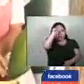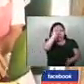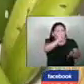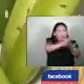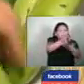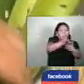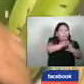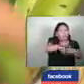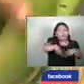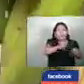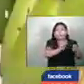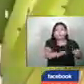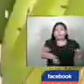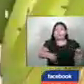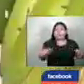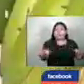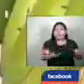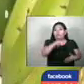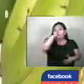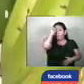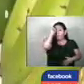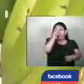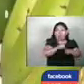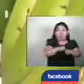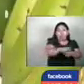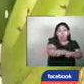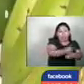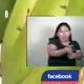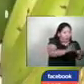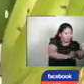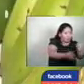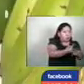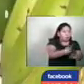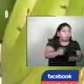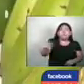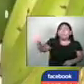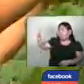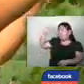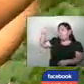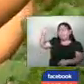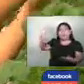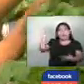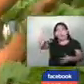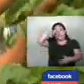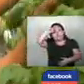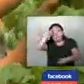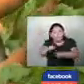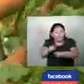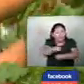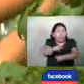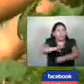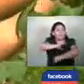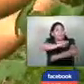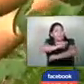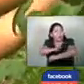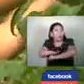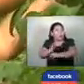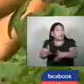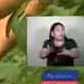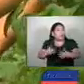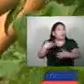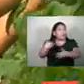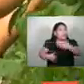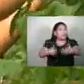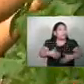soberanía alimentaria. Así fue como algunas personas comenzaron a producir hortalizas, pero querían ir por más.